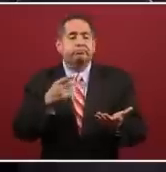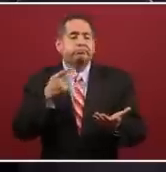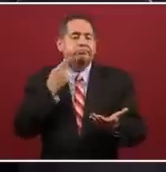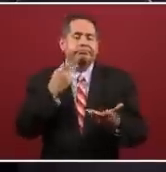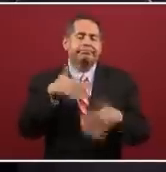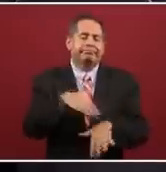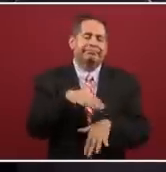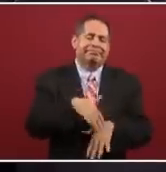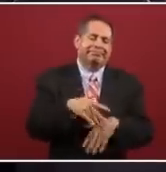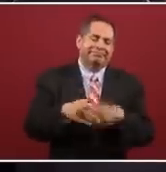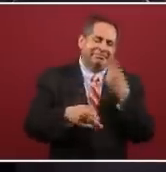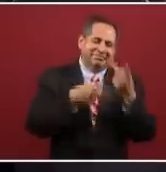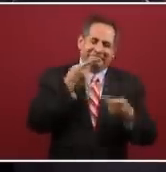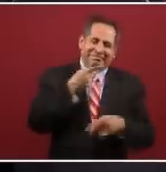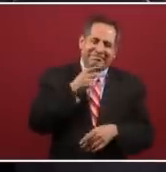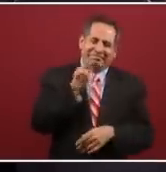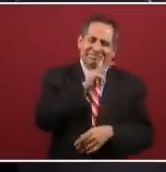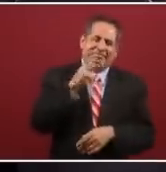politiquería